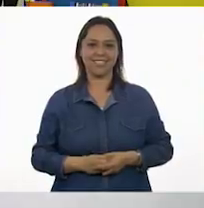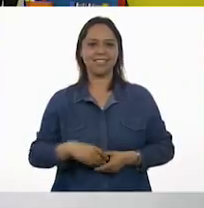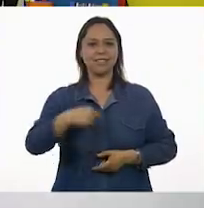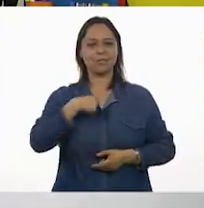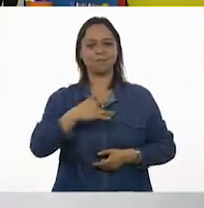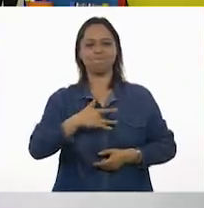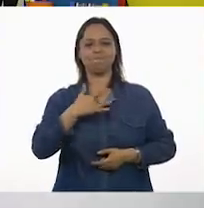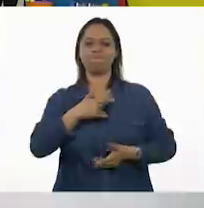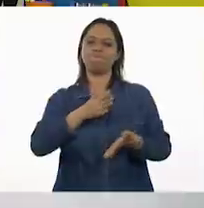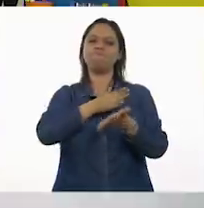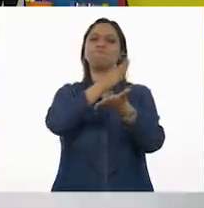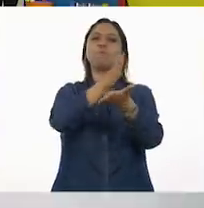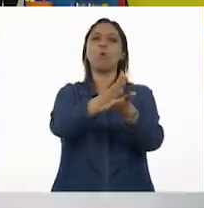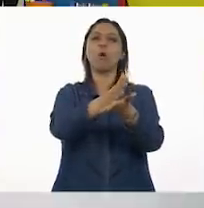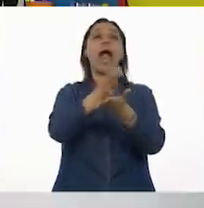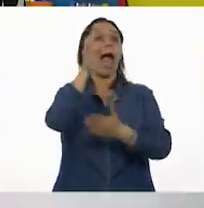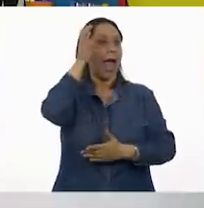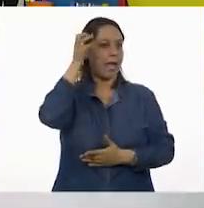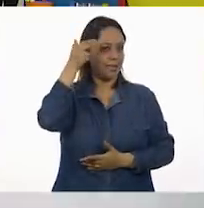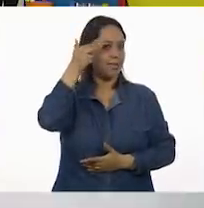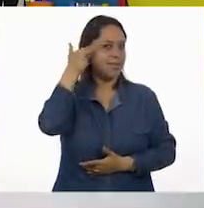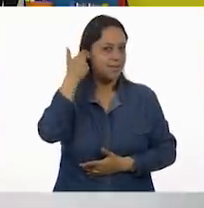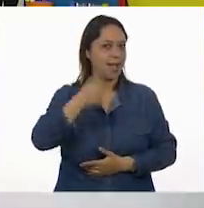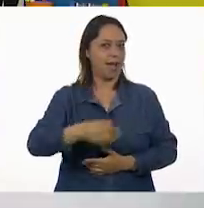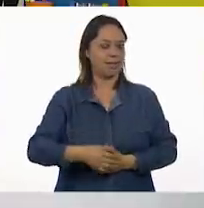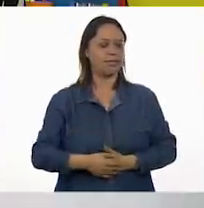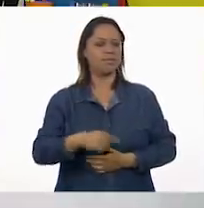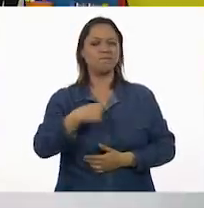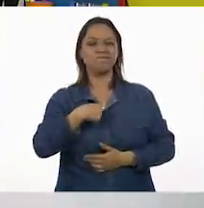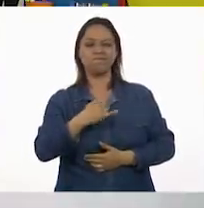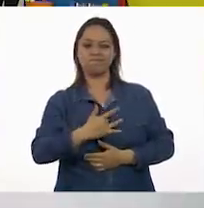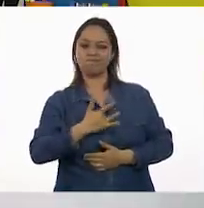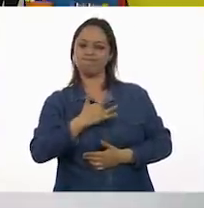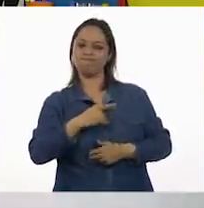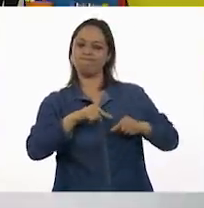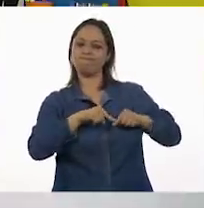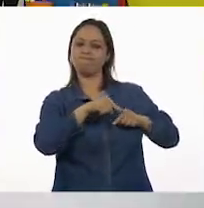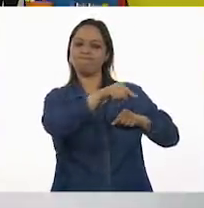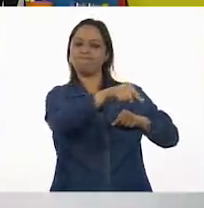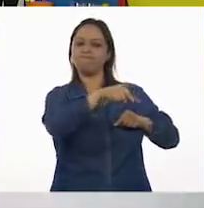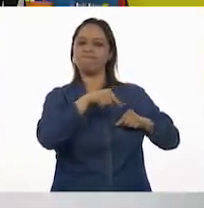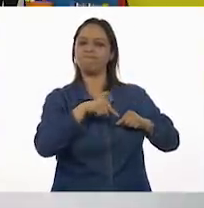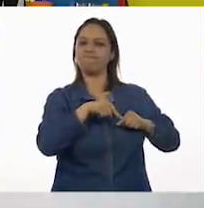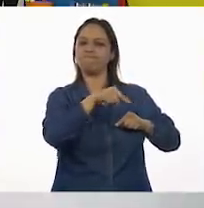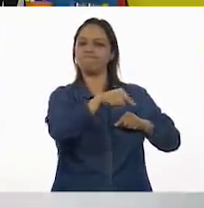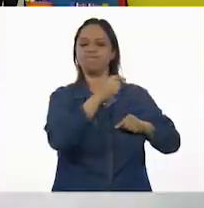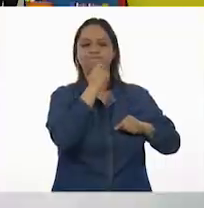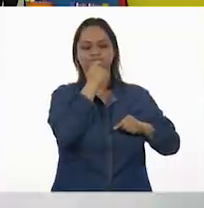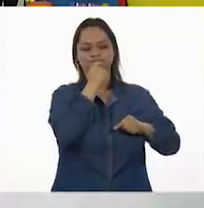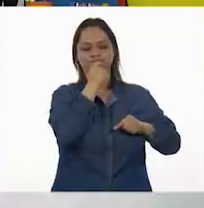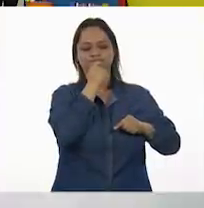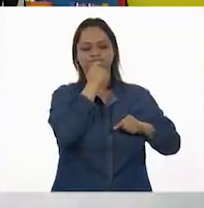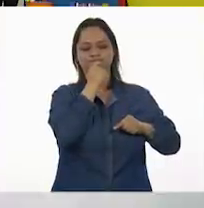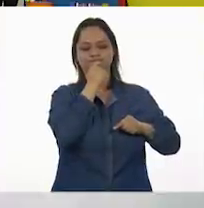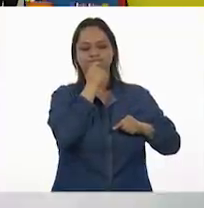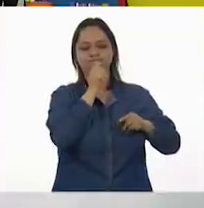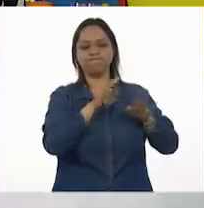Voy a ir hacia China. Y yo digo que estoy a una distancia de China de...